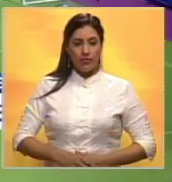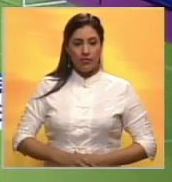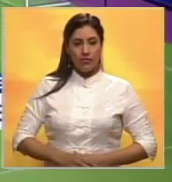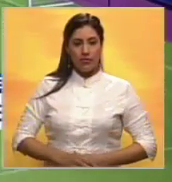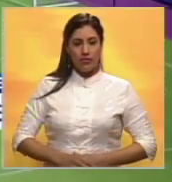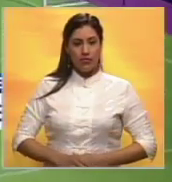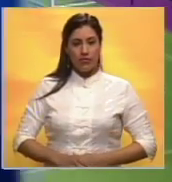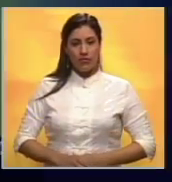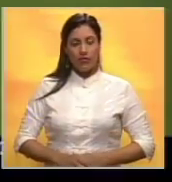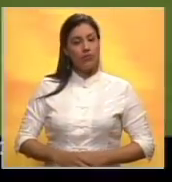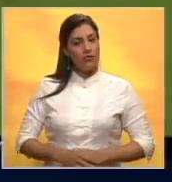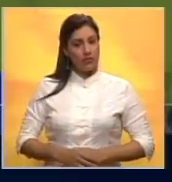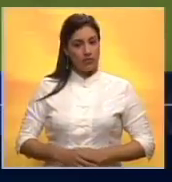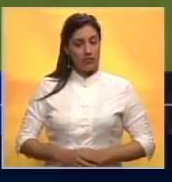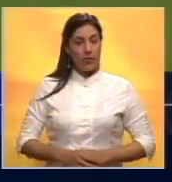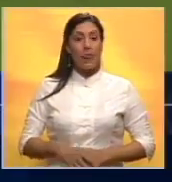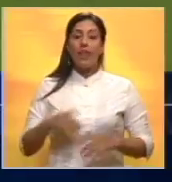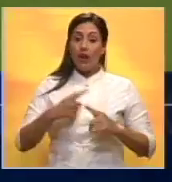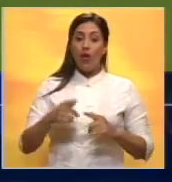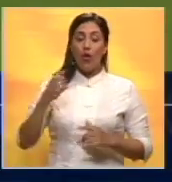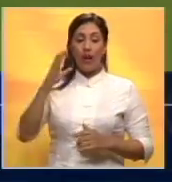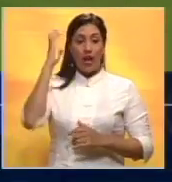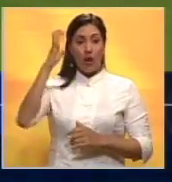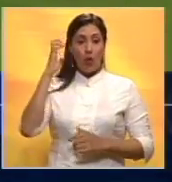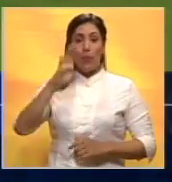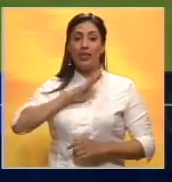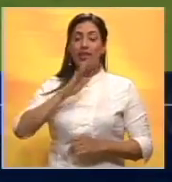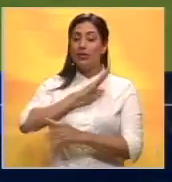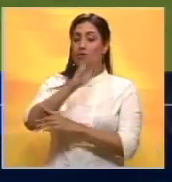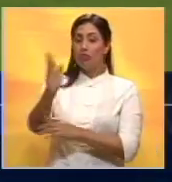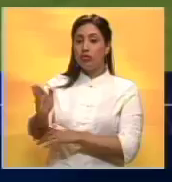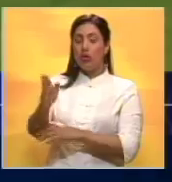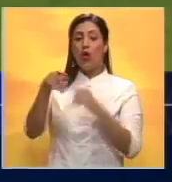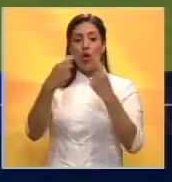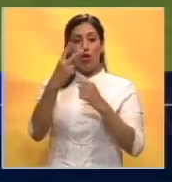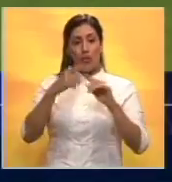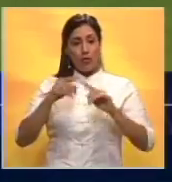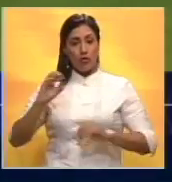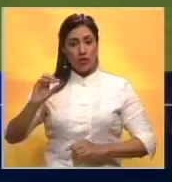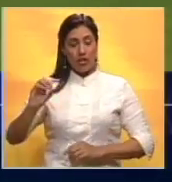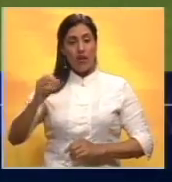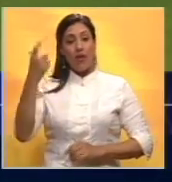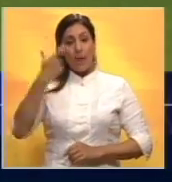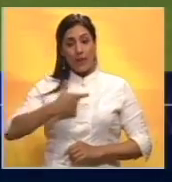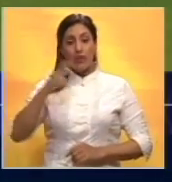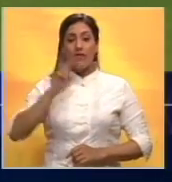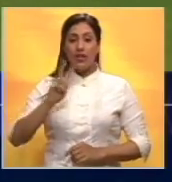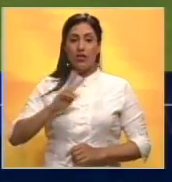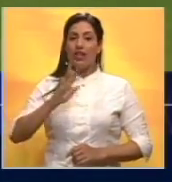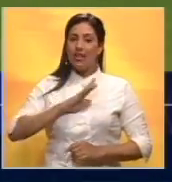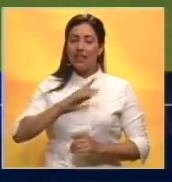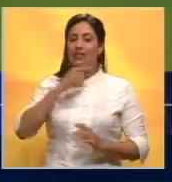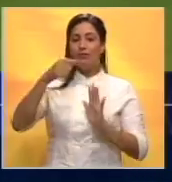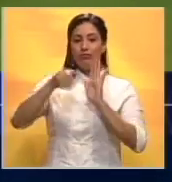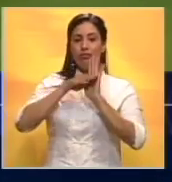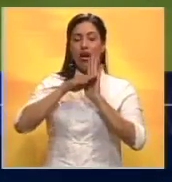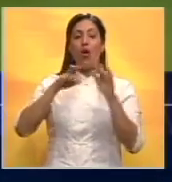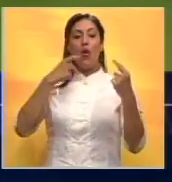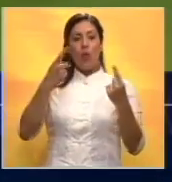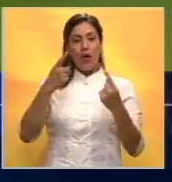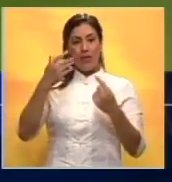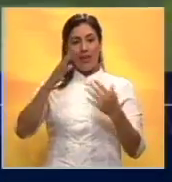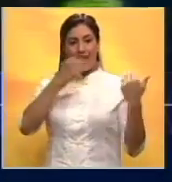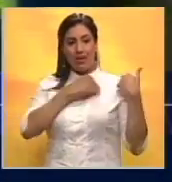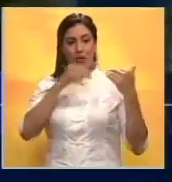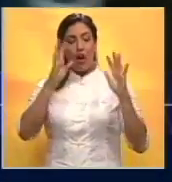mundial en tanto en Europa la Juventus de turín venció al crotone dos goles por cero el venezolano Tomás Rincón fue titular por la vequia